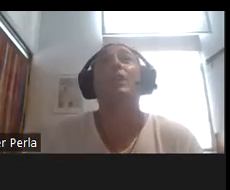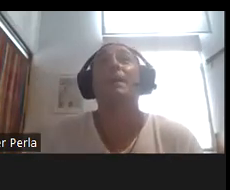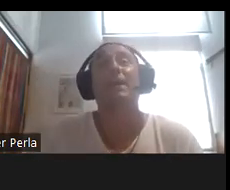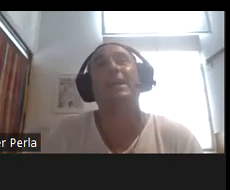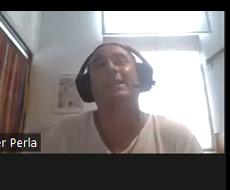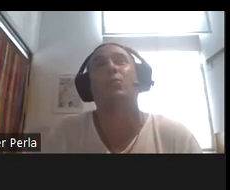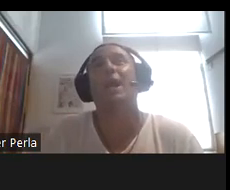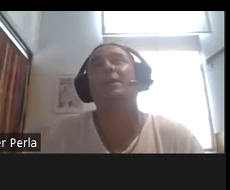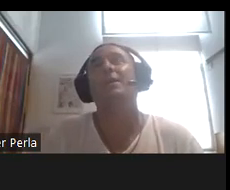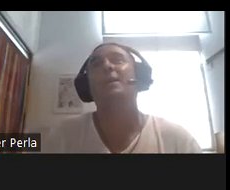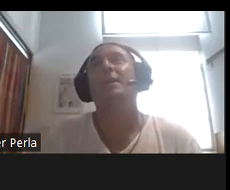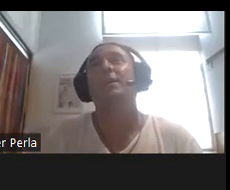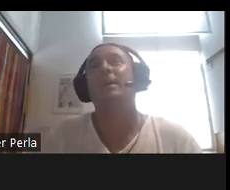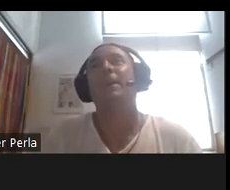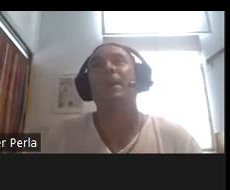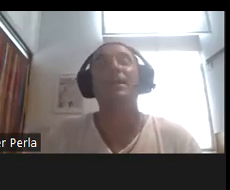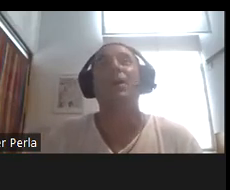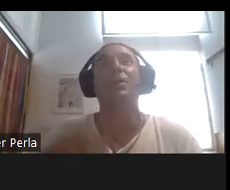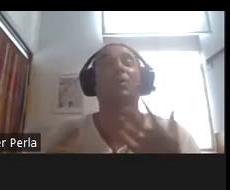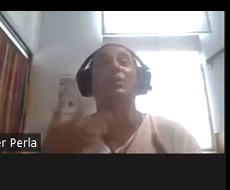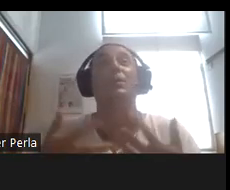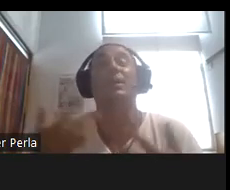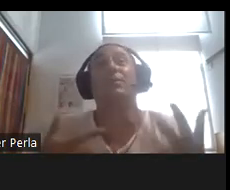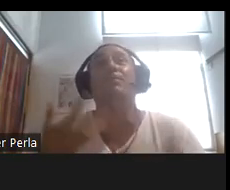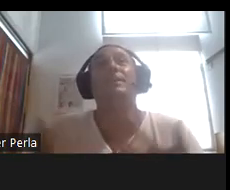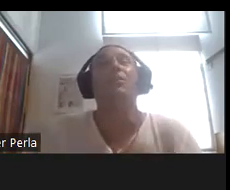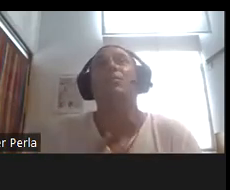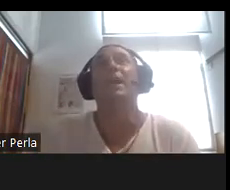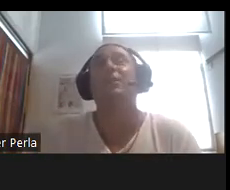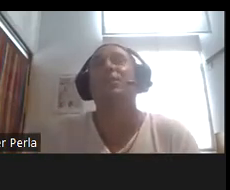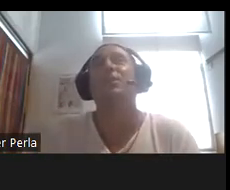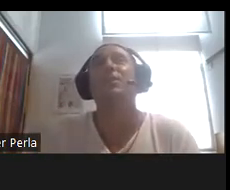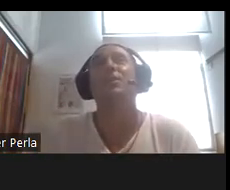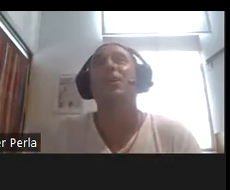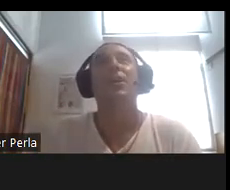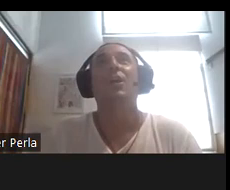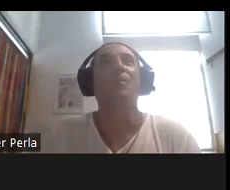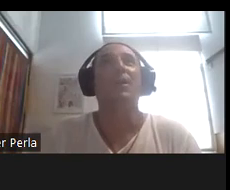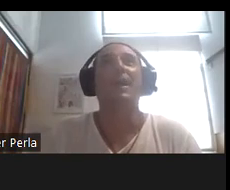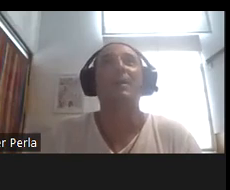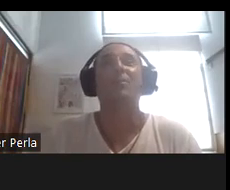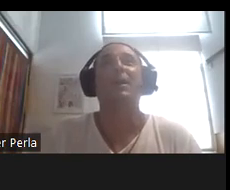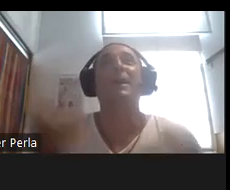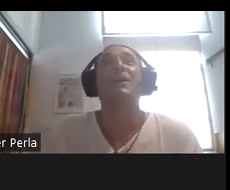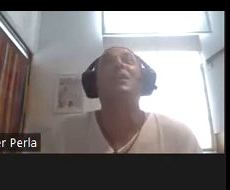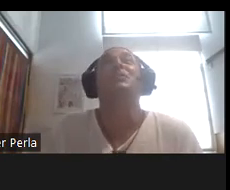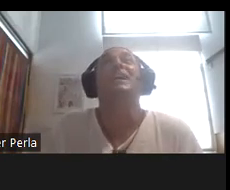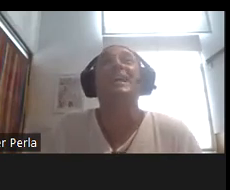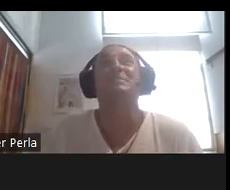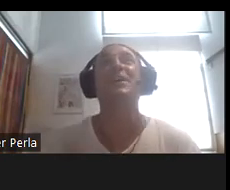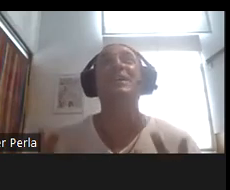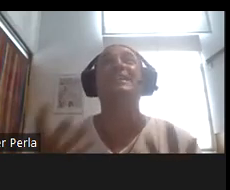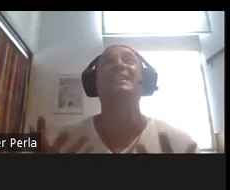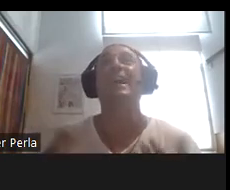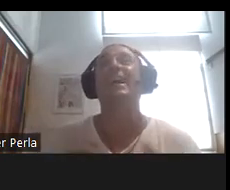La comunidad de práctica Articulac, o sea, para mí, cuando desde que soy parte de la comunidad, yo digo, como que me he ganado la